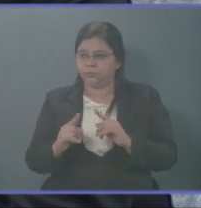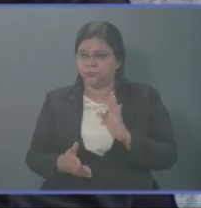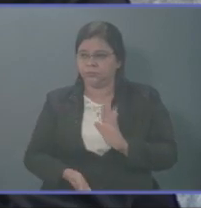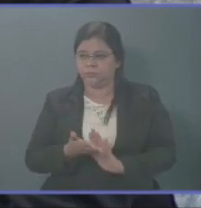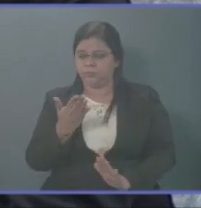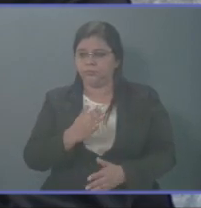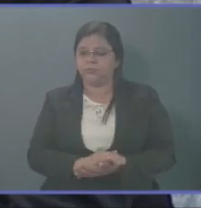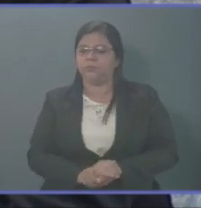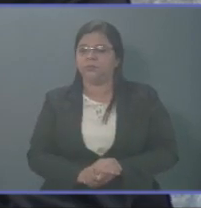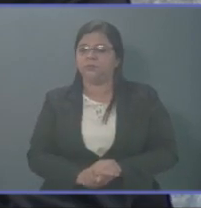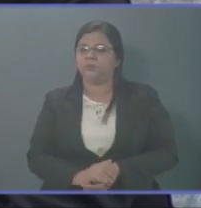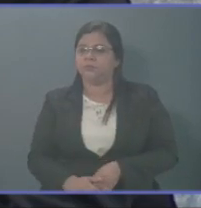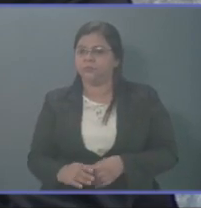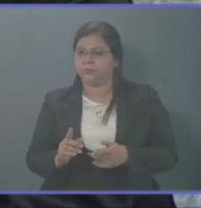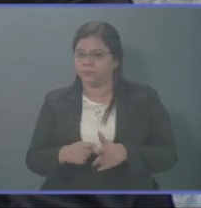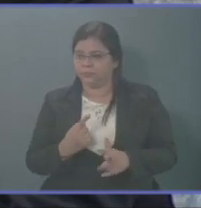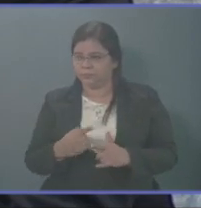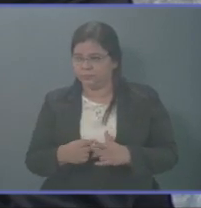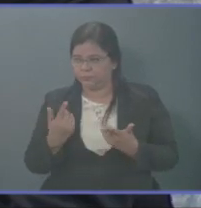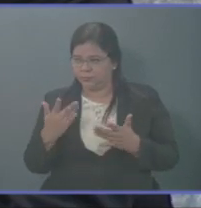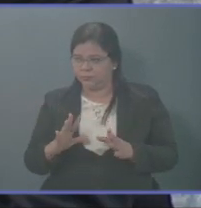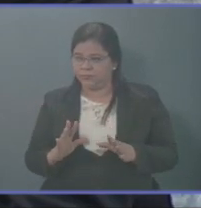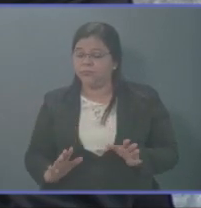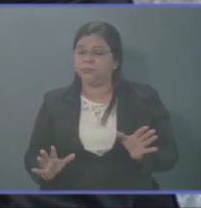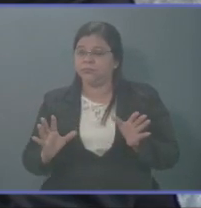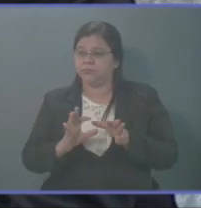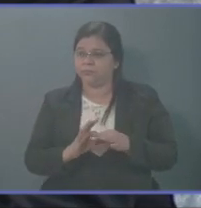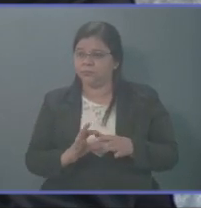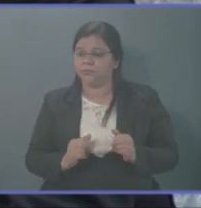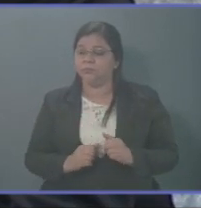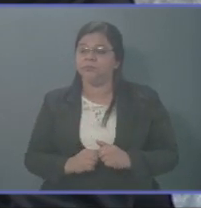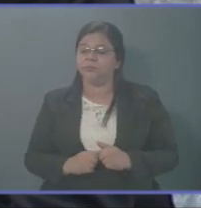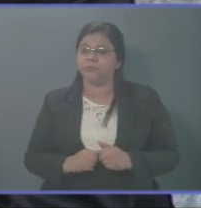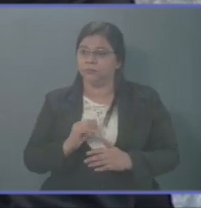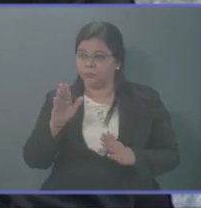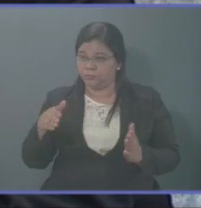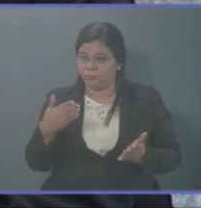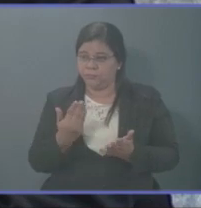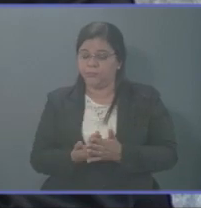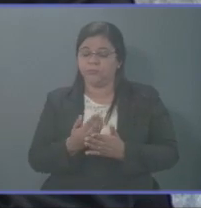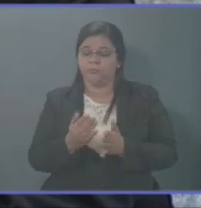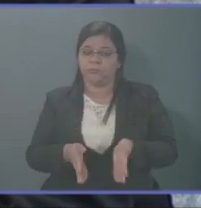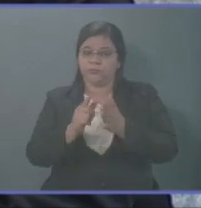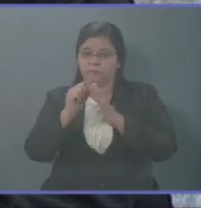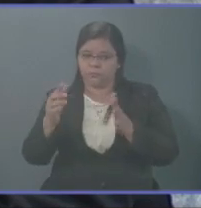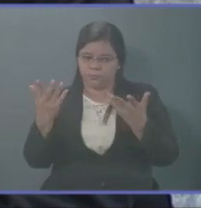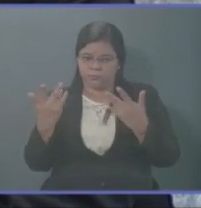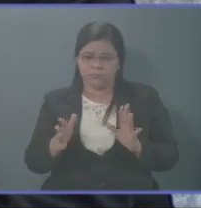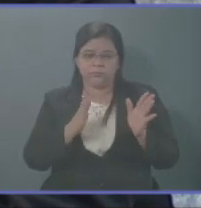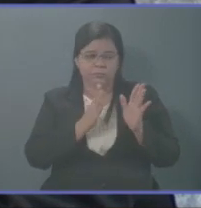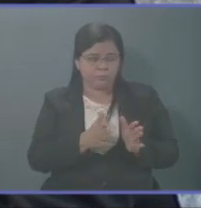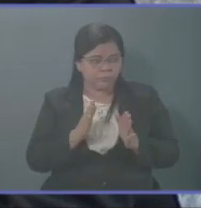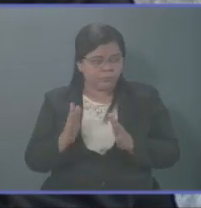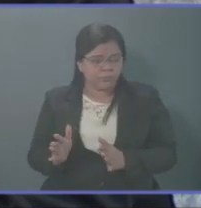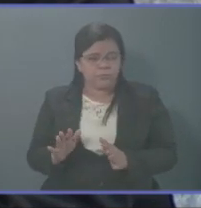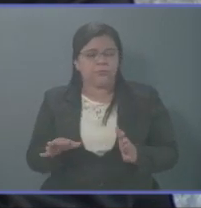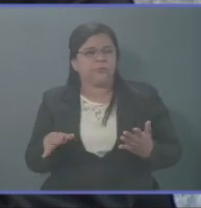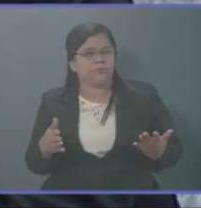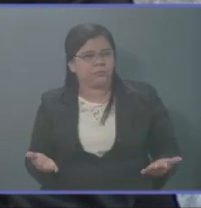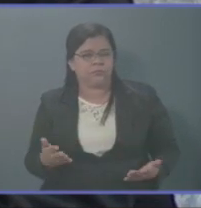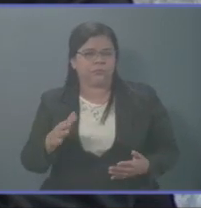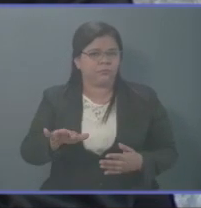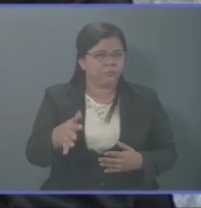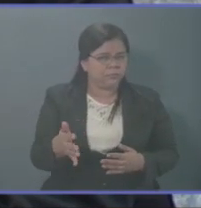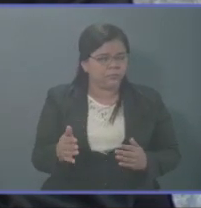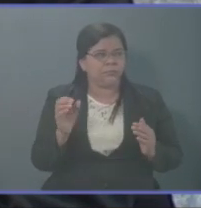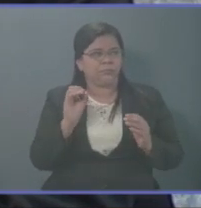general, así como el estado de ingresos y gastos o todos aquellos sujetos pasivos que estén clasificados como medianos